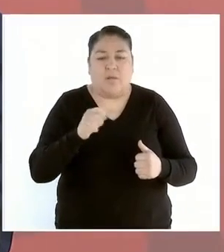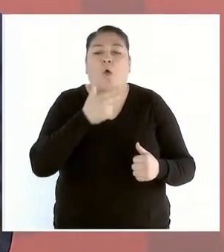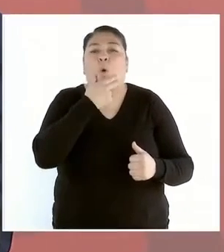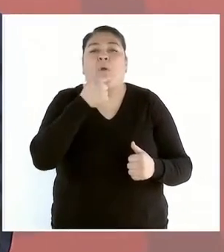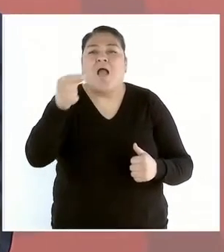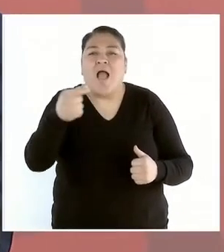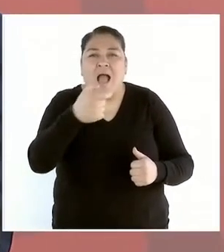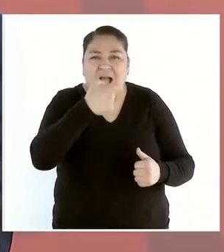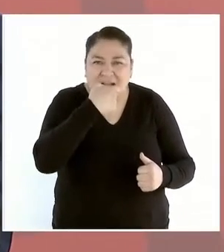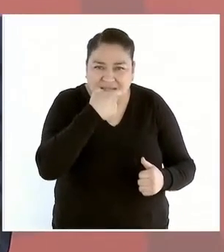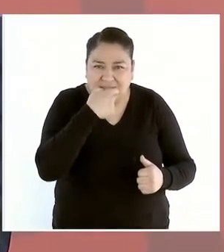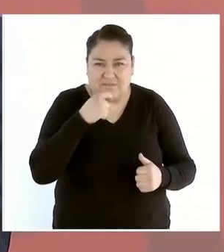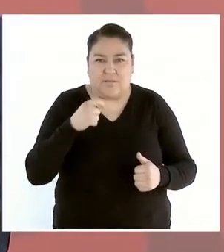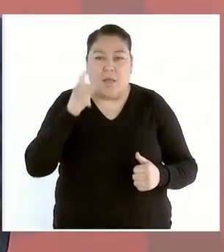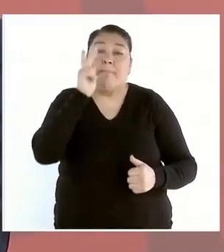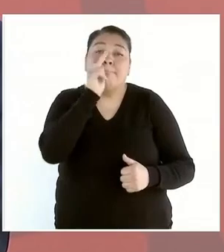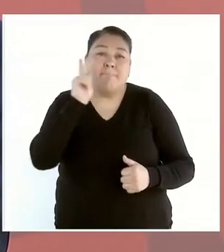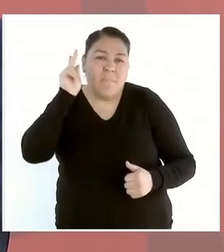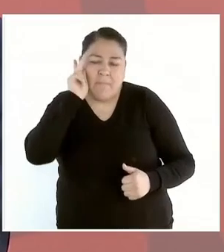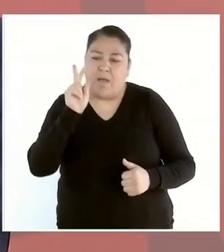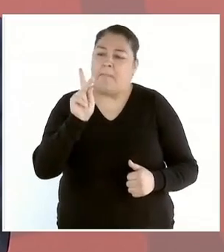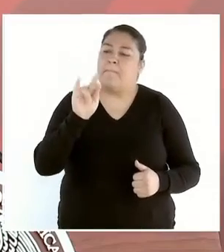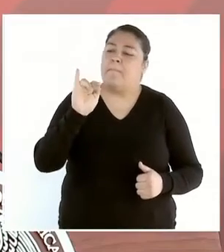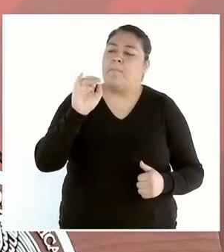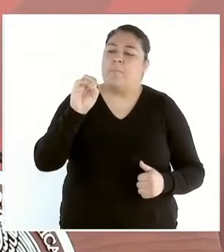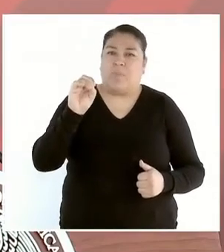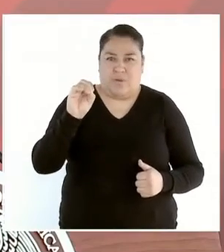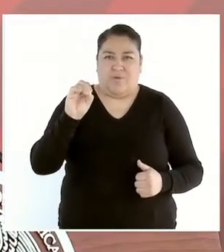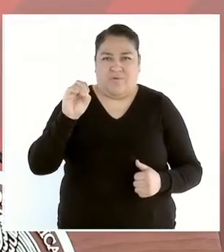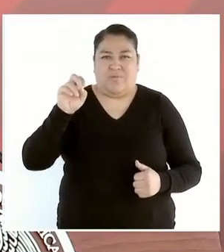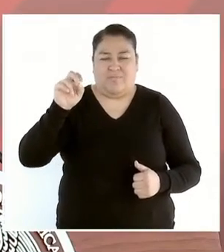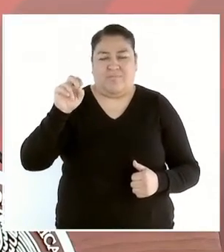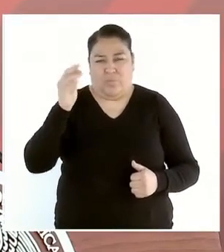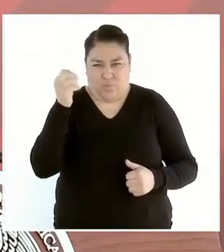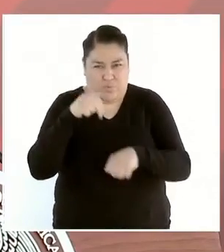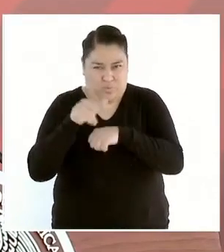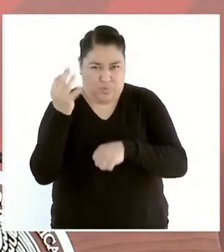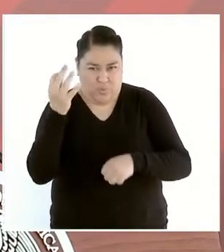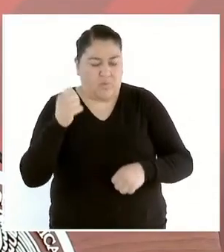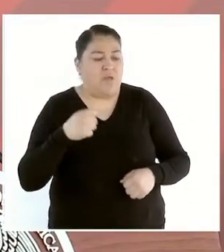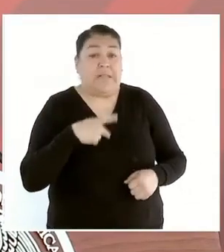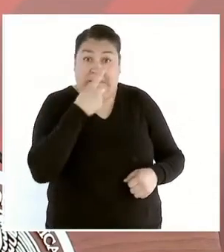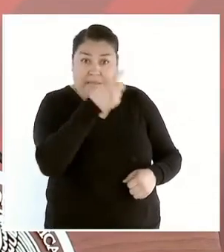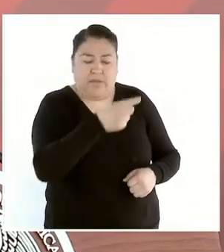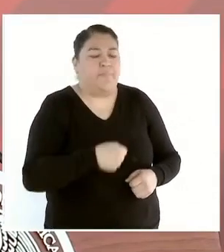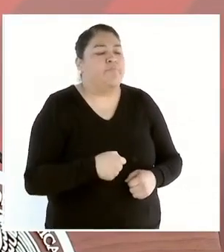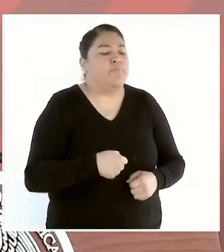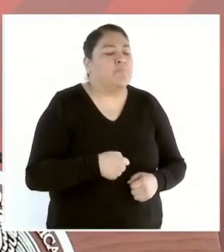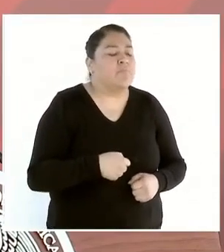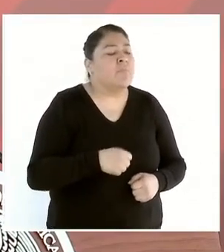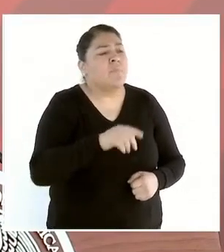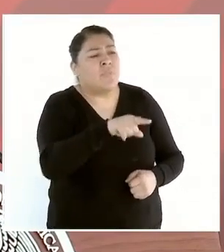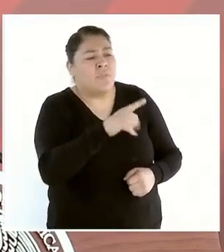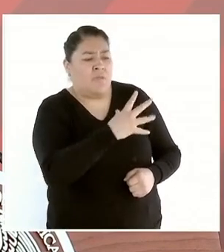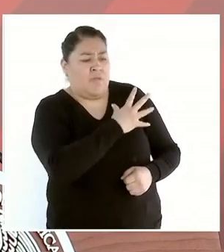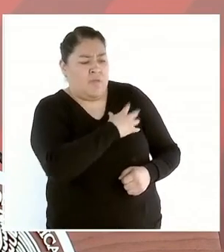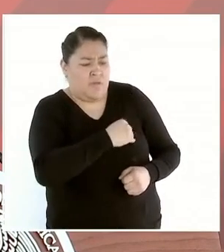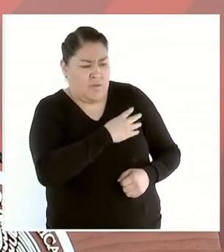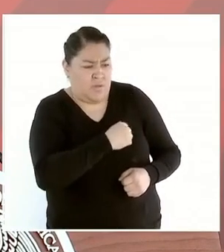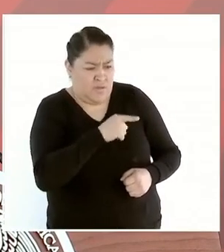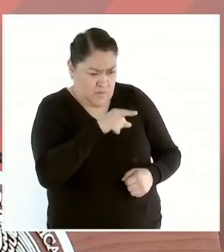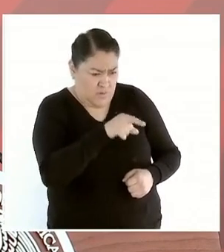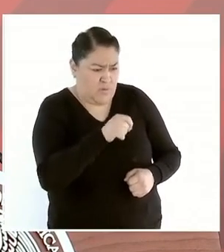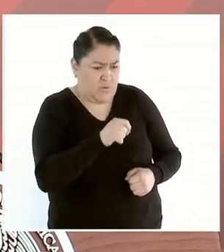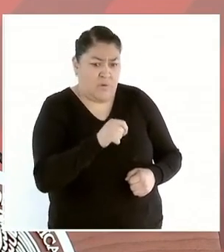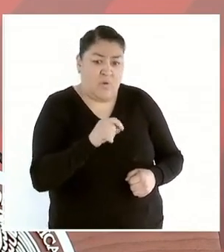noveno le dijo hijo mío los derechos